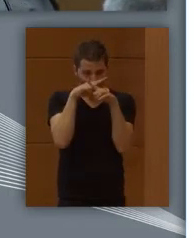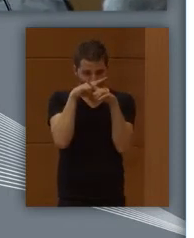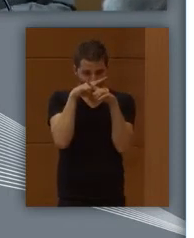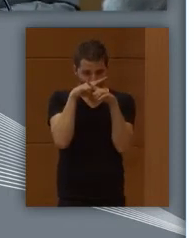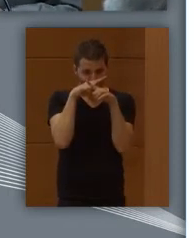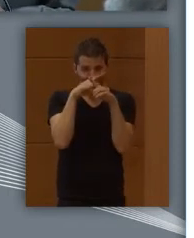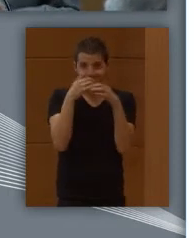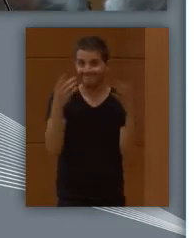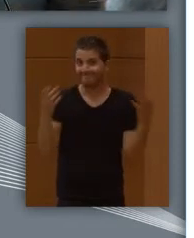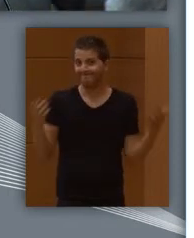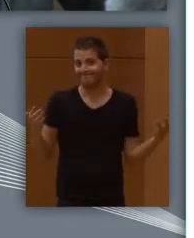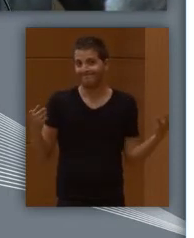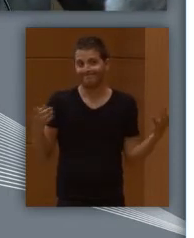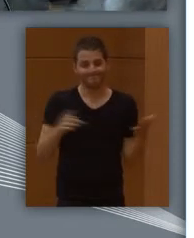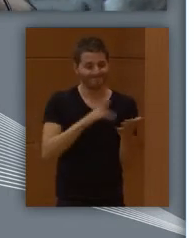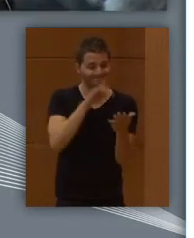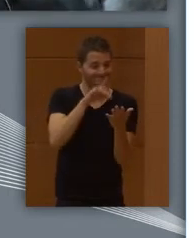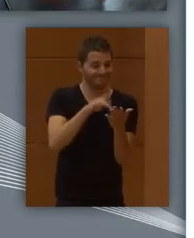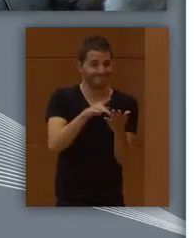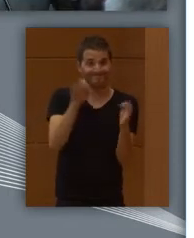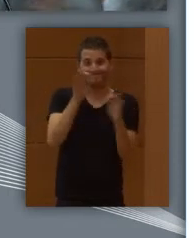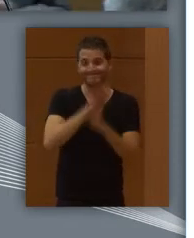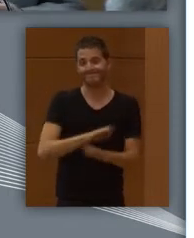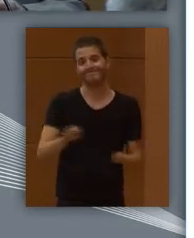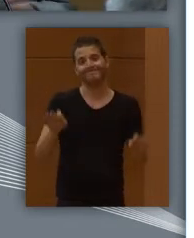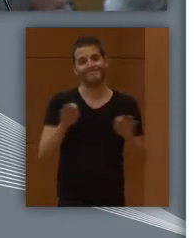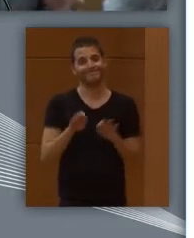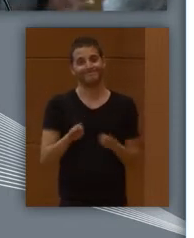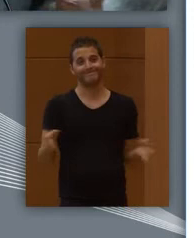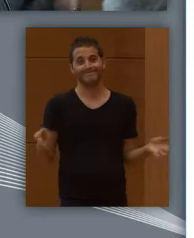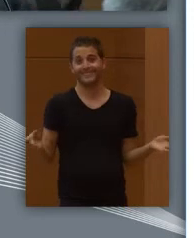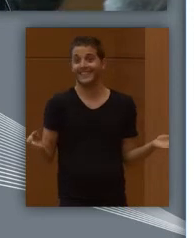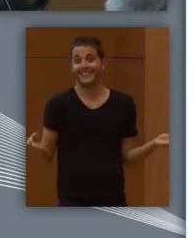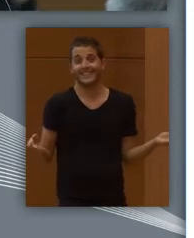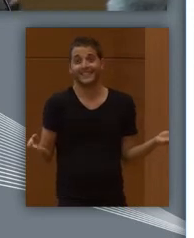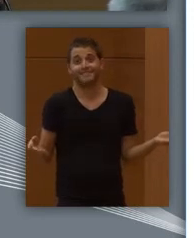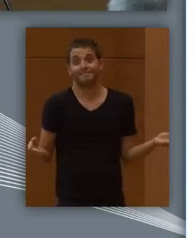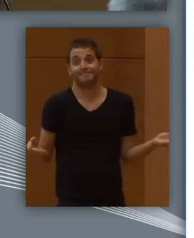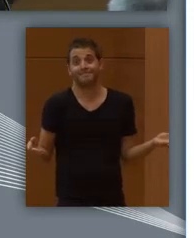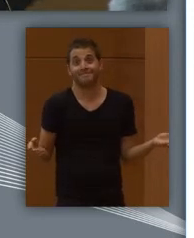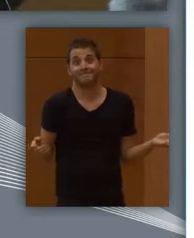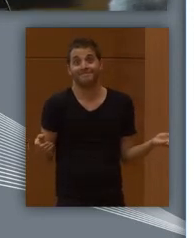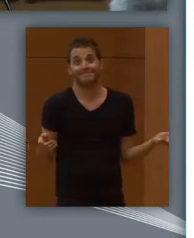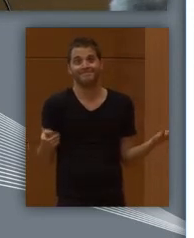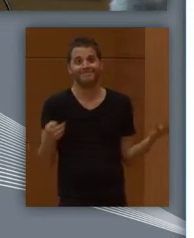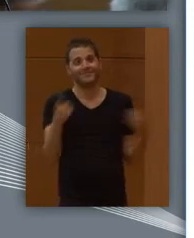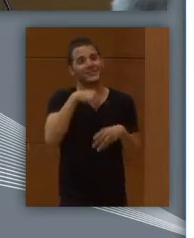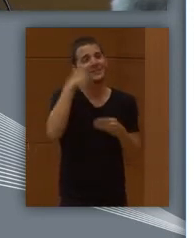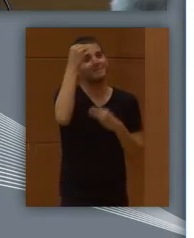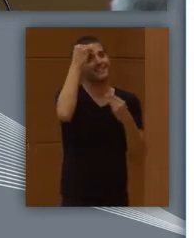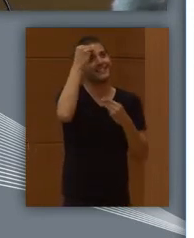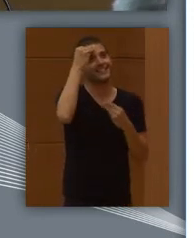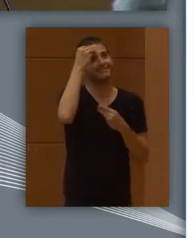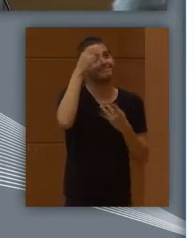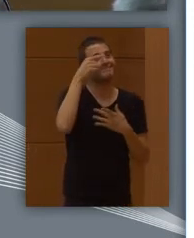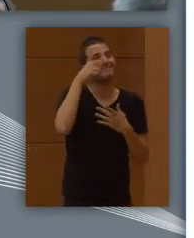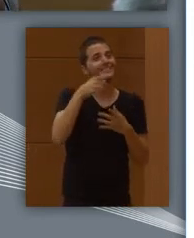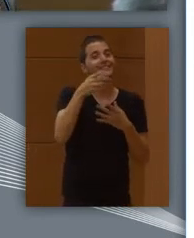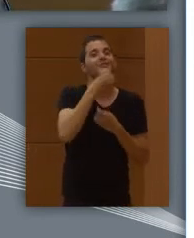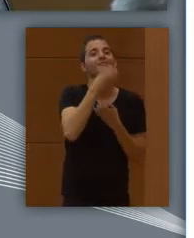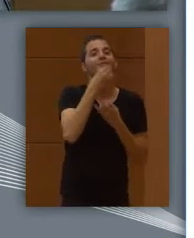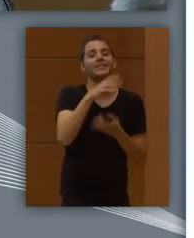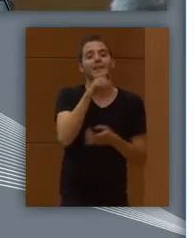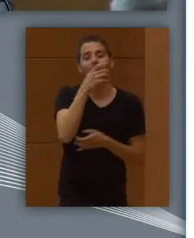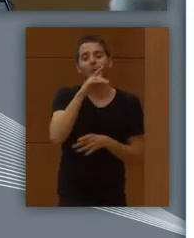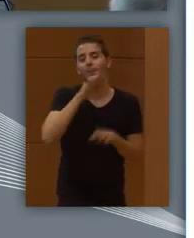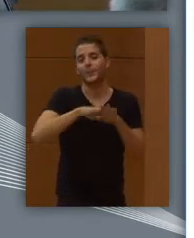Y tampoco llegó a ninguna parte, ¿no? No fue capaz de llegar a ninguna parte, ¿no? Bueno, Ustedes se preguntan por qué estoy explicando esto, ¿no? Bueno,